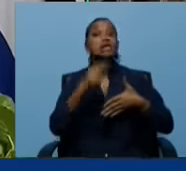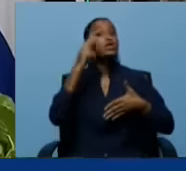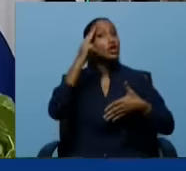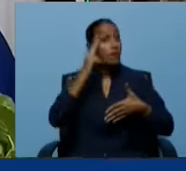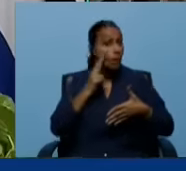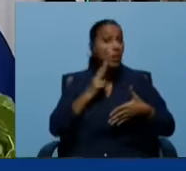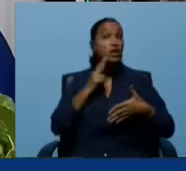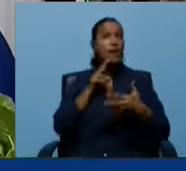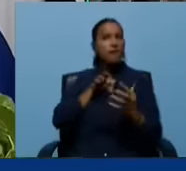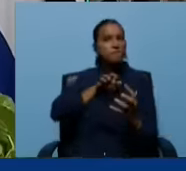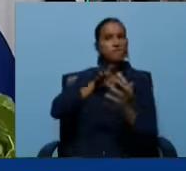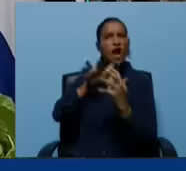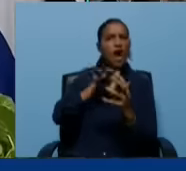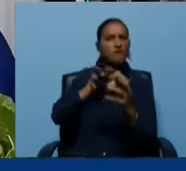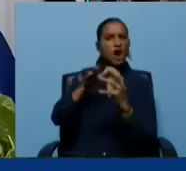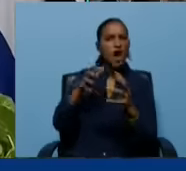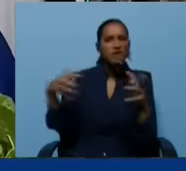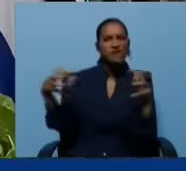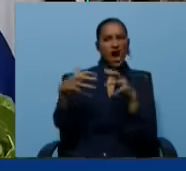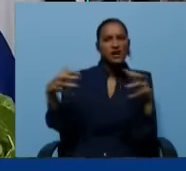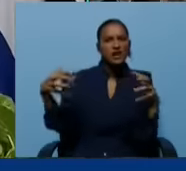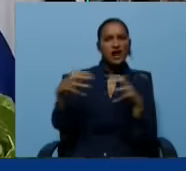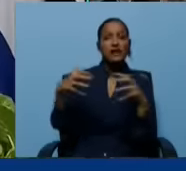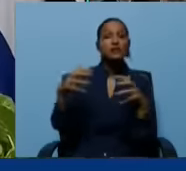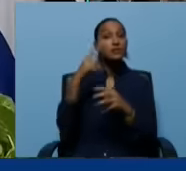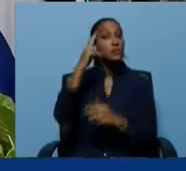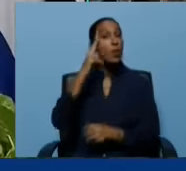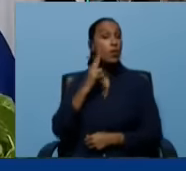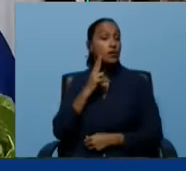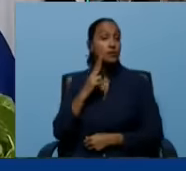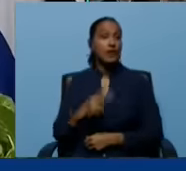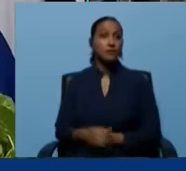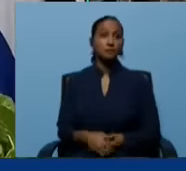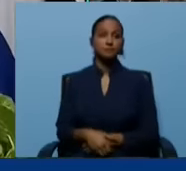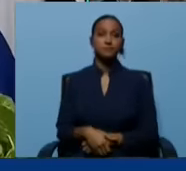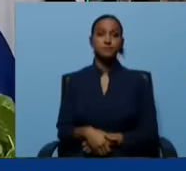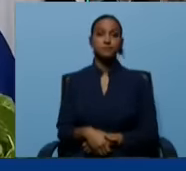La batalla han continuado.